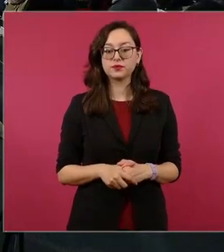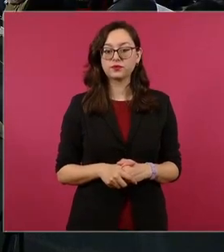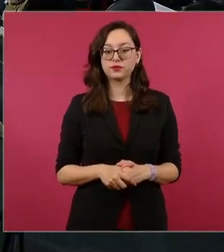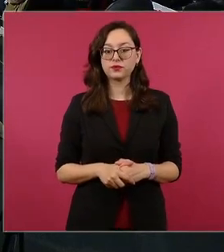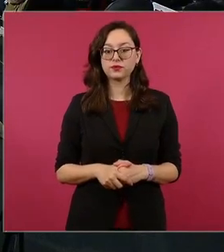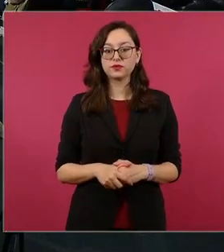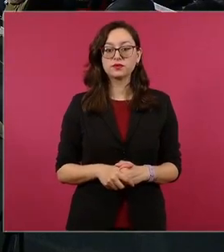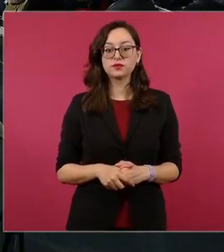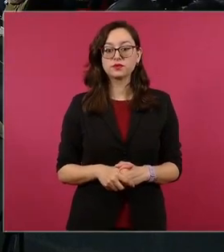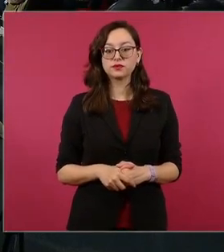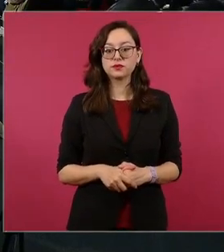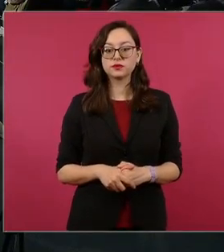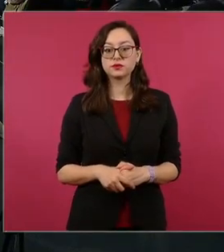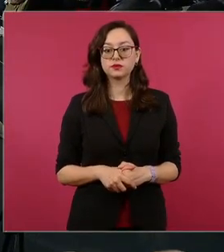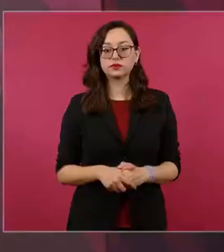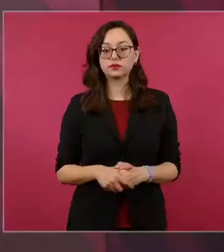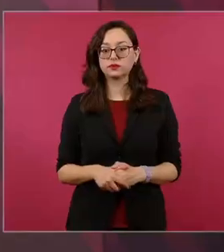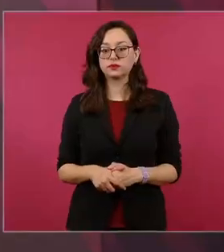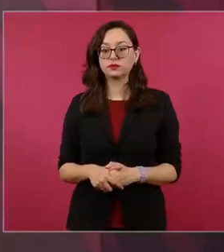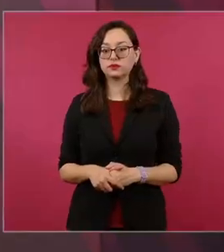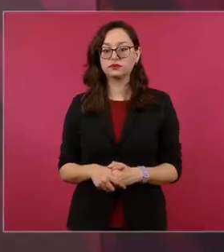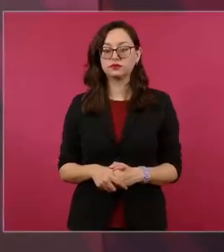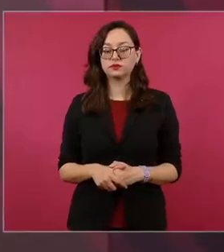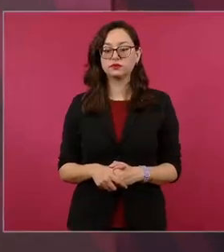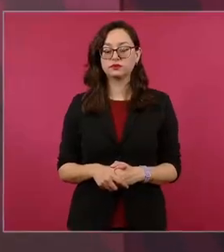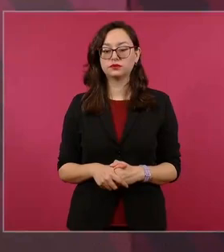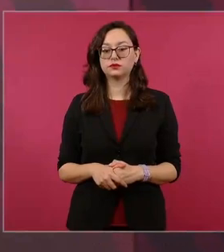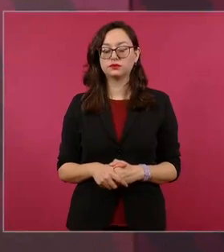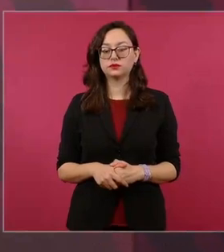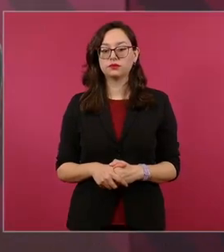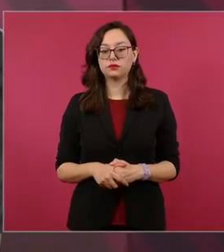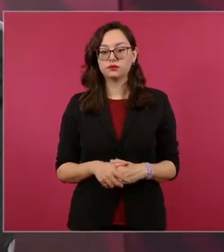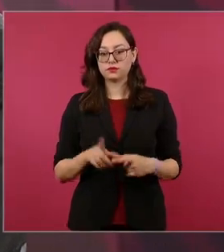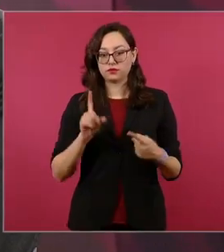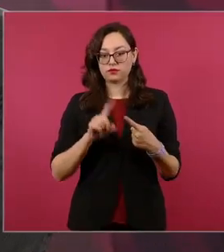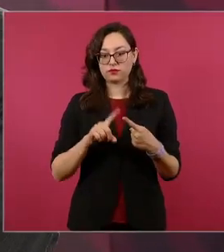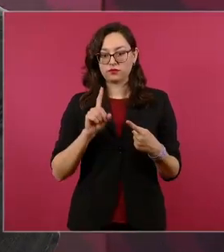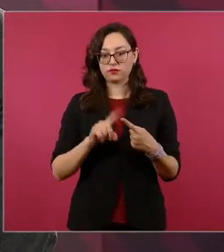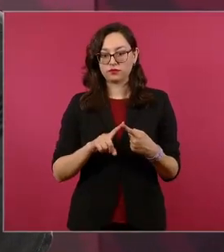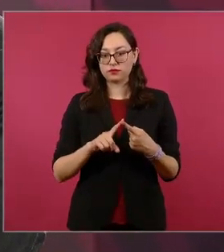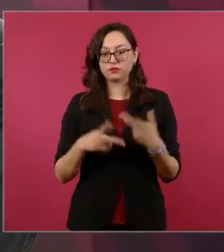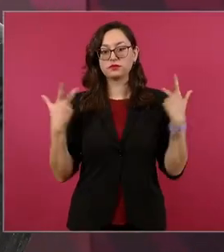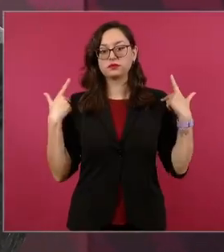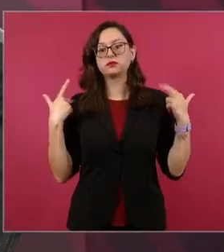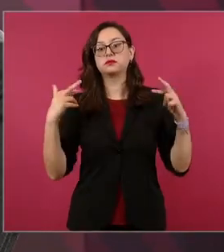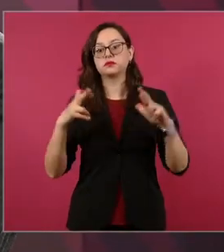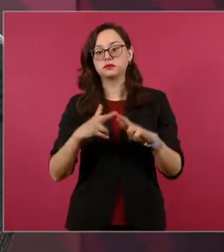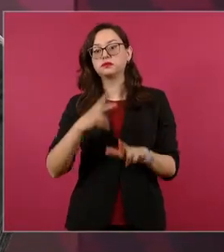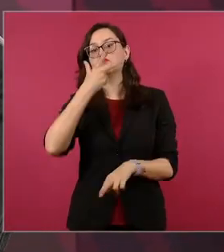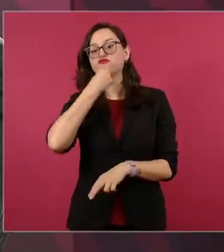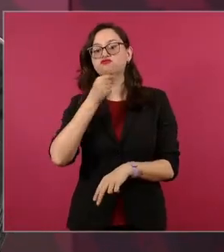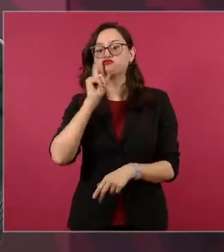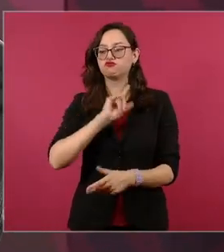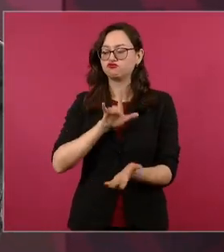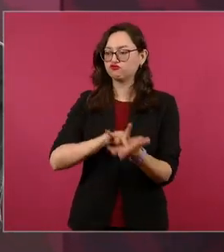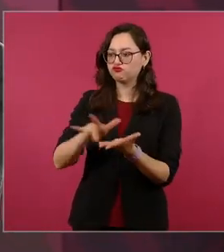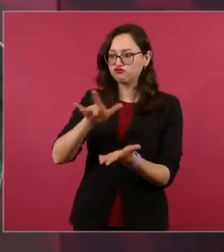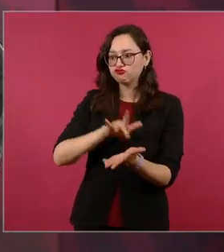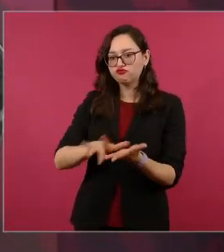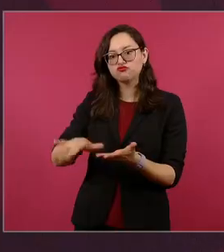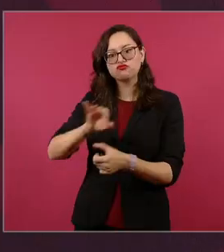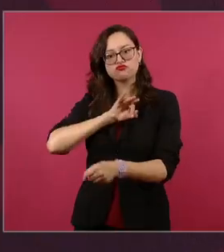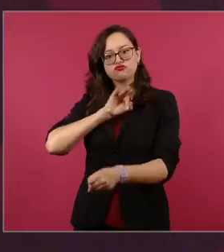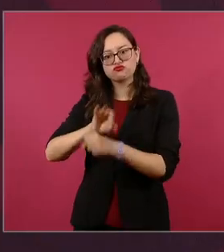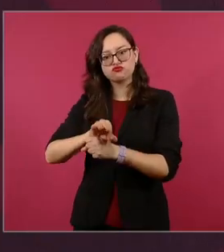el apoyo y sobre todo el respeto a las maestras y a los maestros.